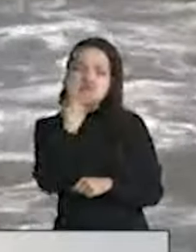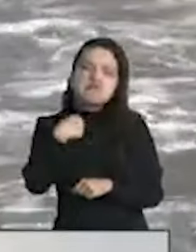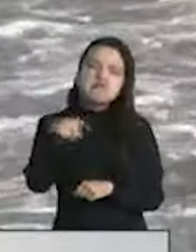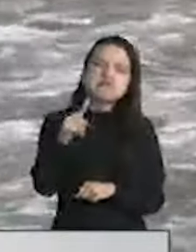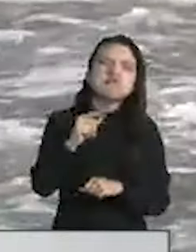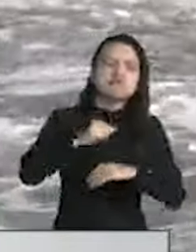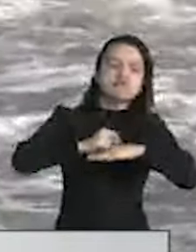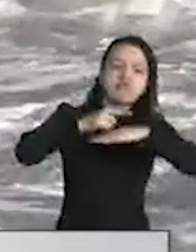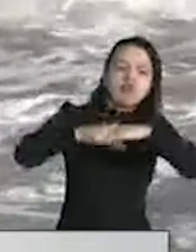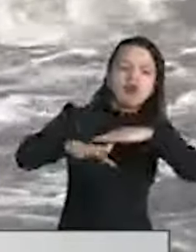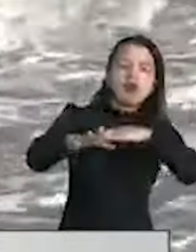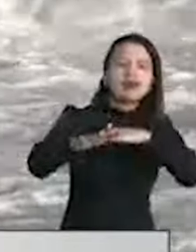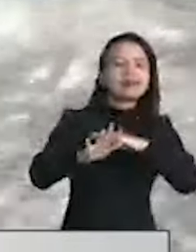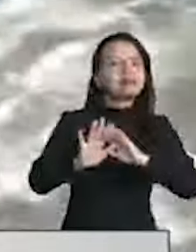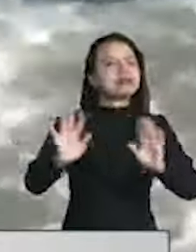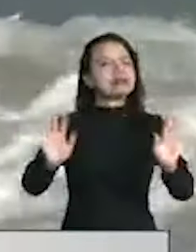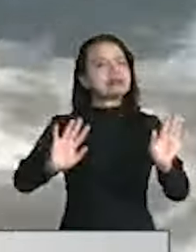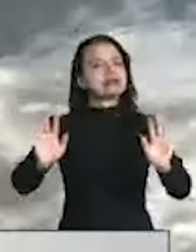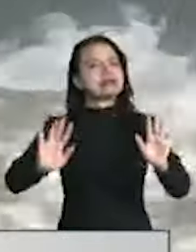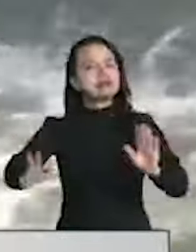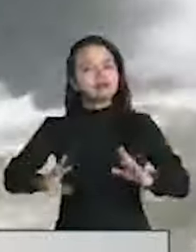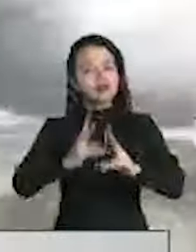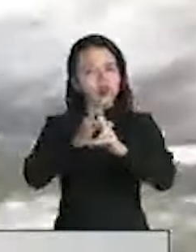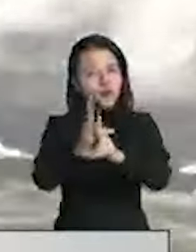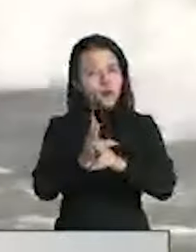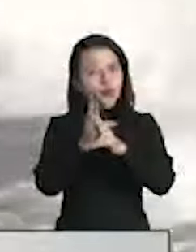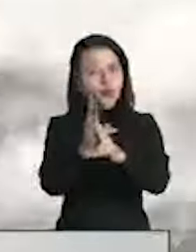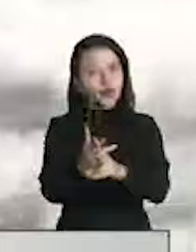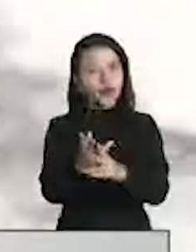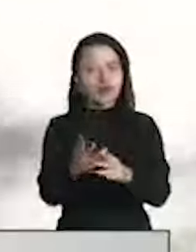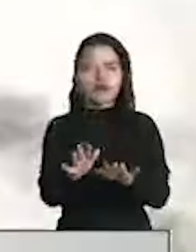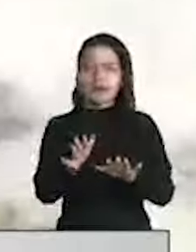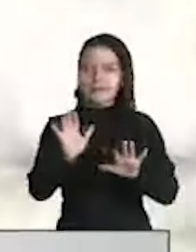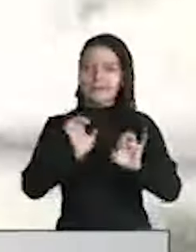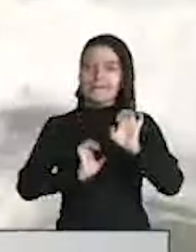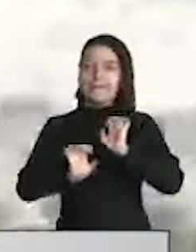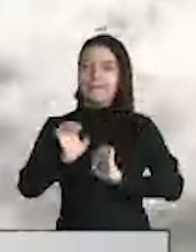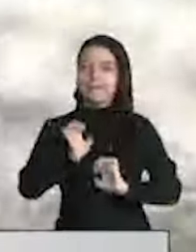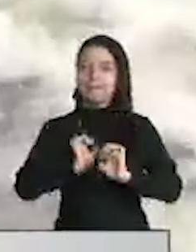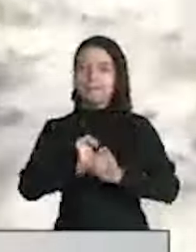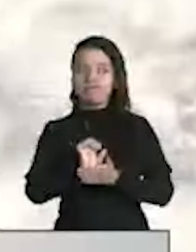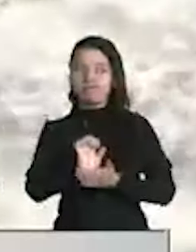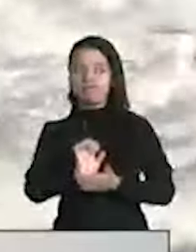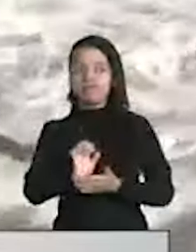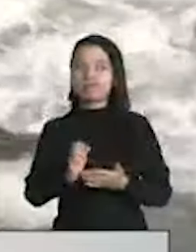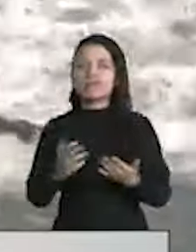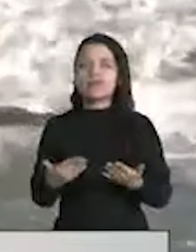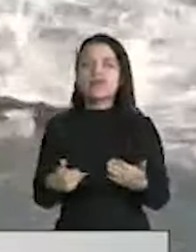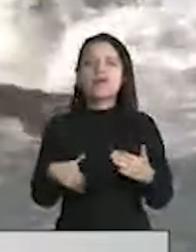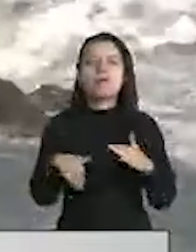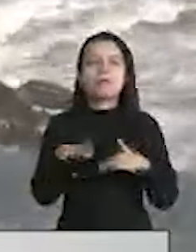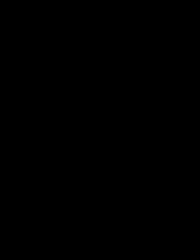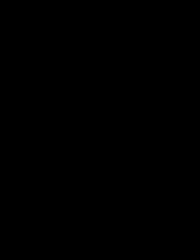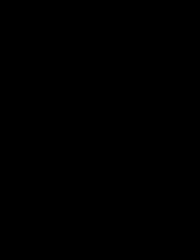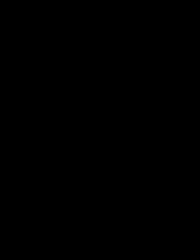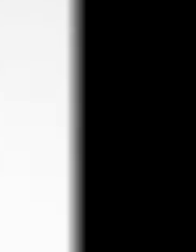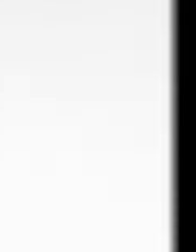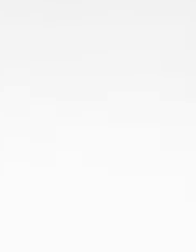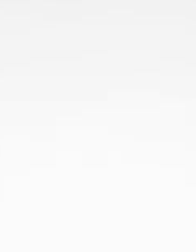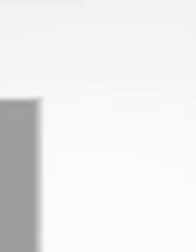DIMAR recomendó especial cuidado en las actividades marítimas en el litoral continental Caribe, especialmente en San Andrés.